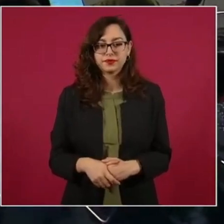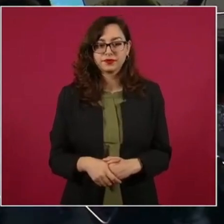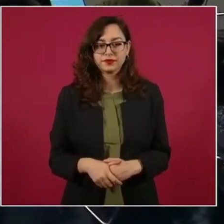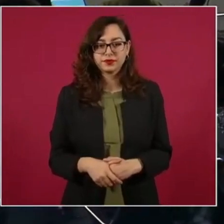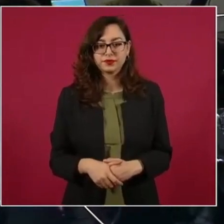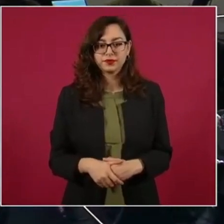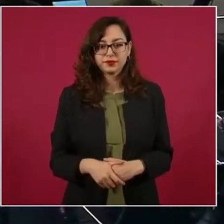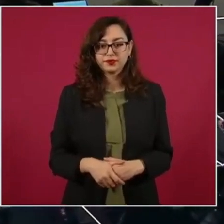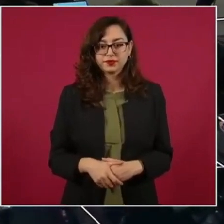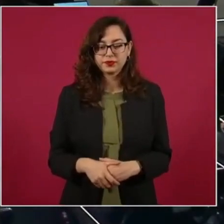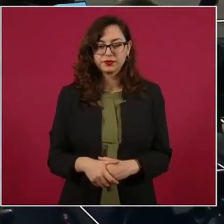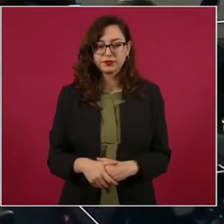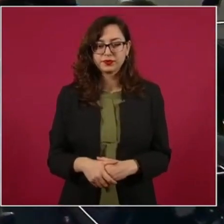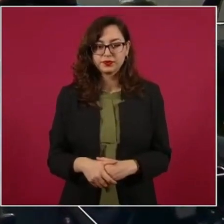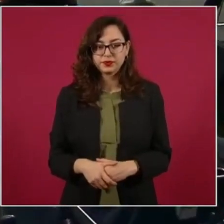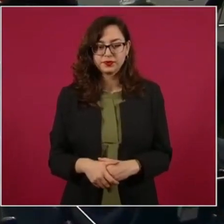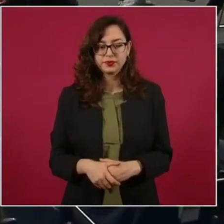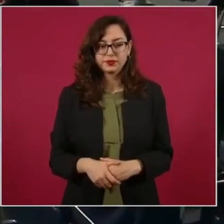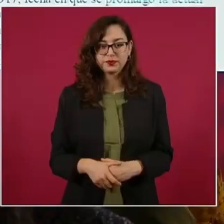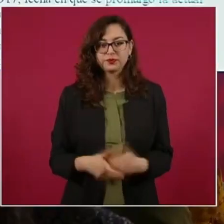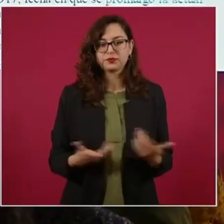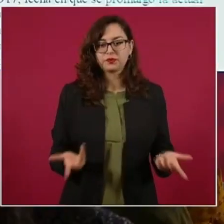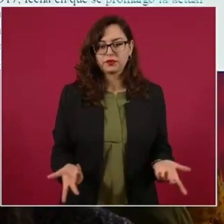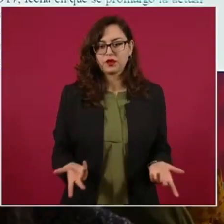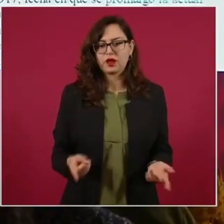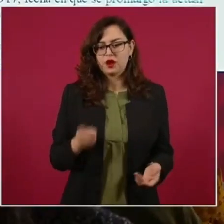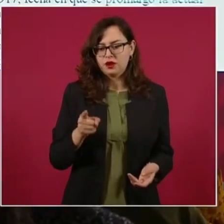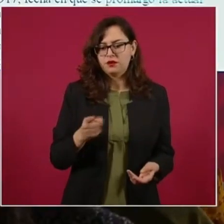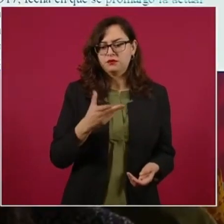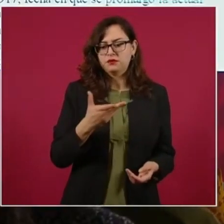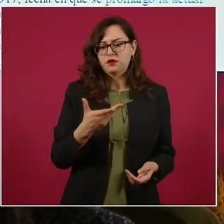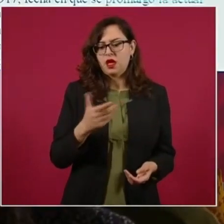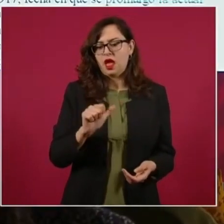Adolfo de la Huerta, que fue un presidente interino y un hombre